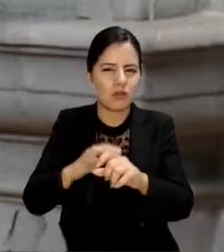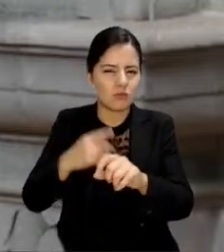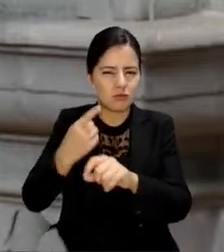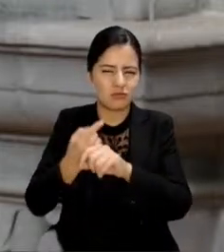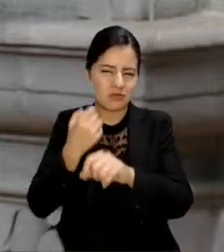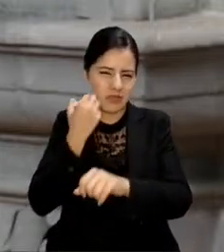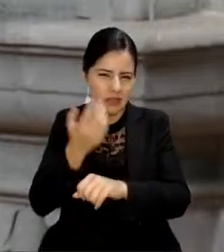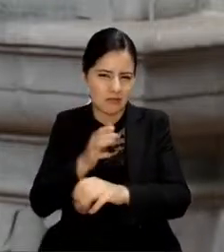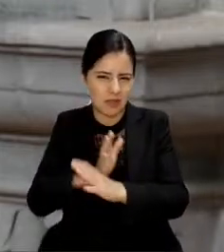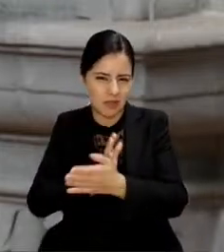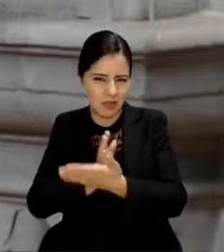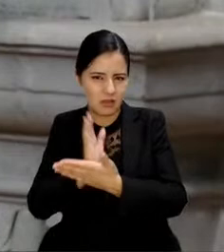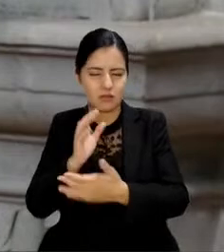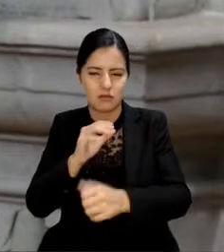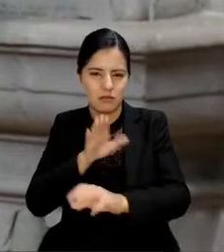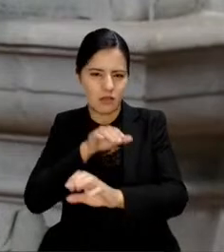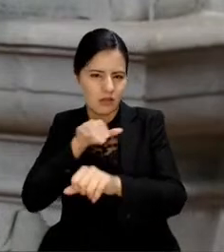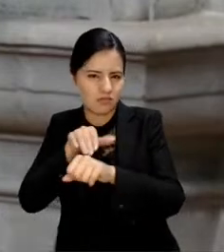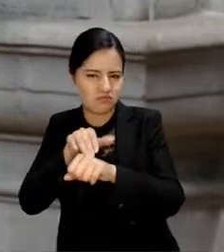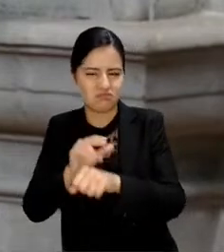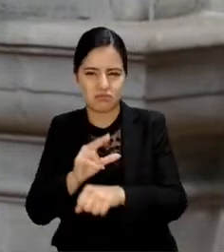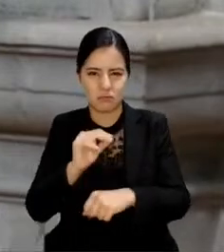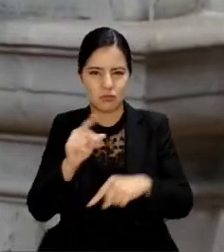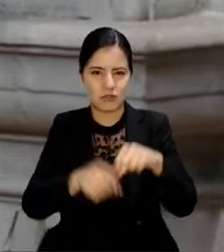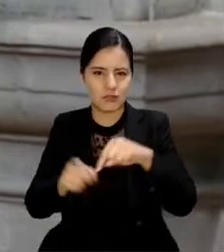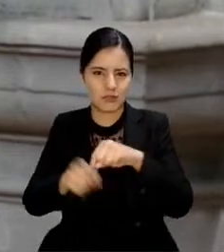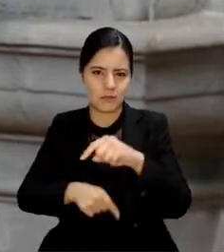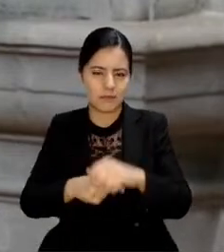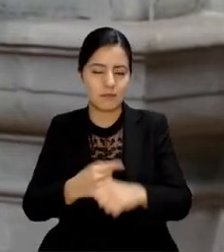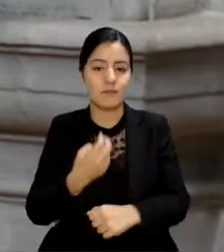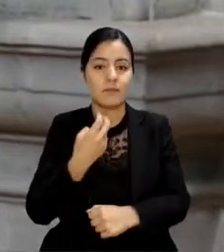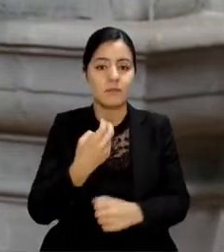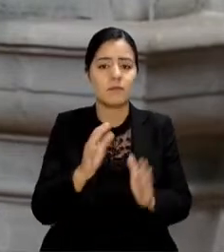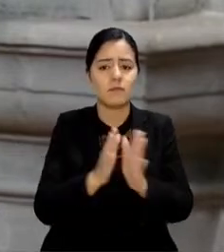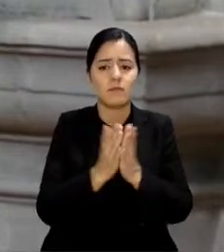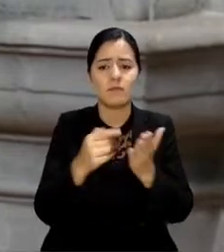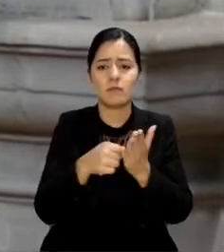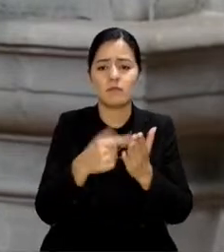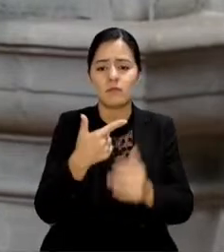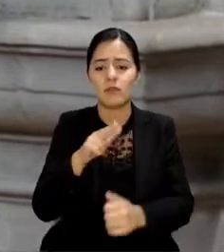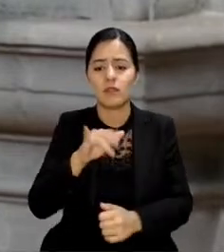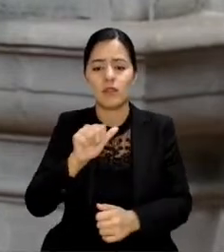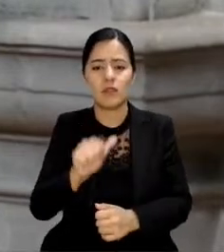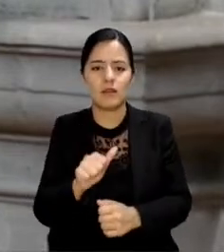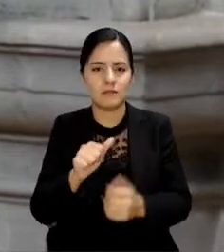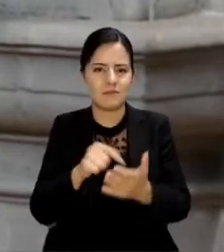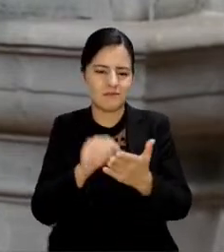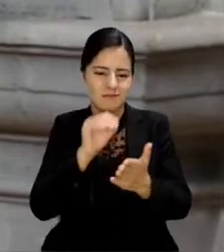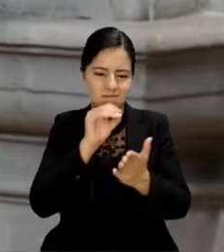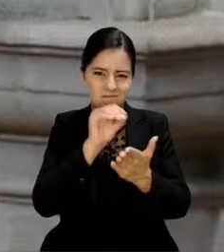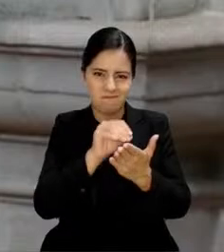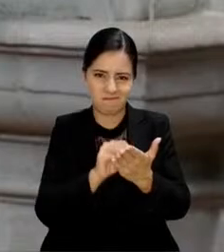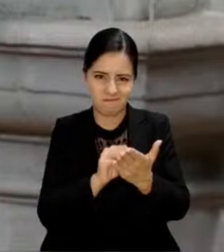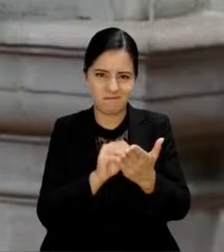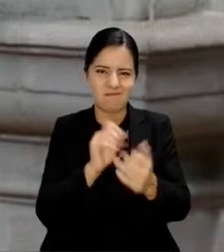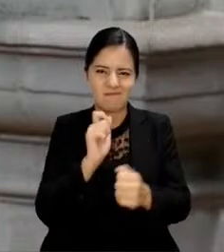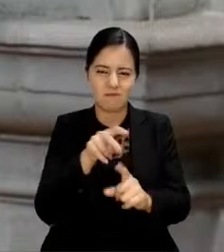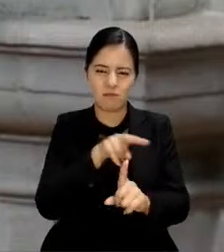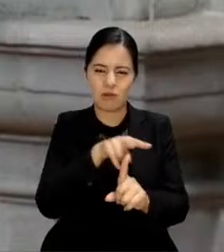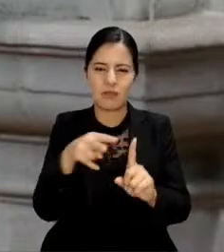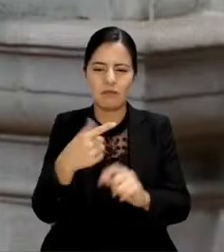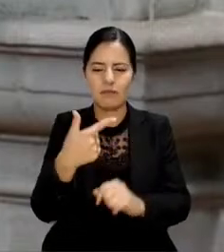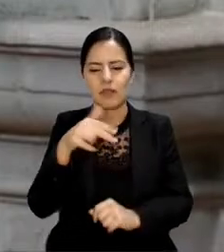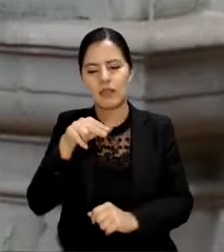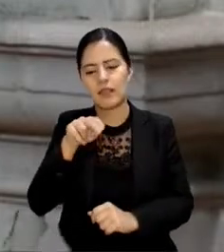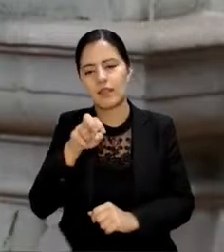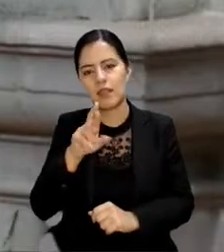derechos humanos en todas las iniciativas y reuniones legislativas a través de una guía para incorporar la perspectiva de género en el